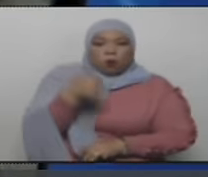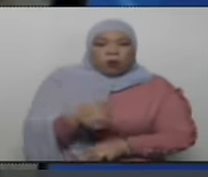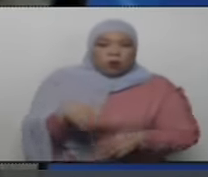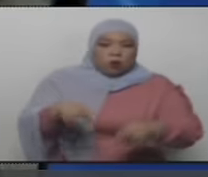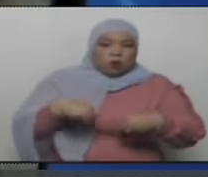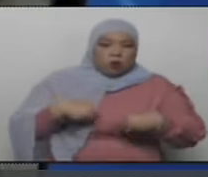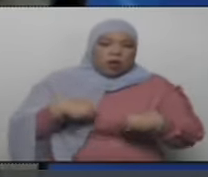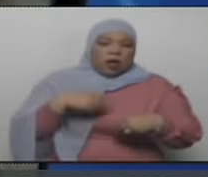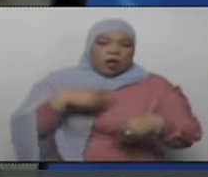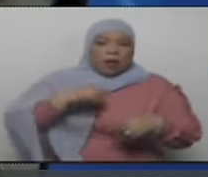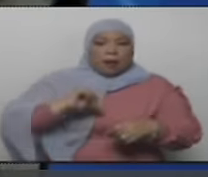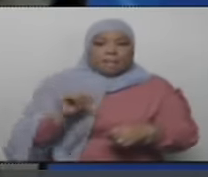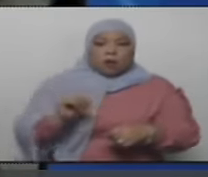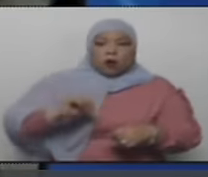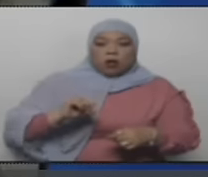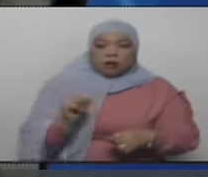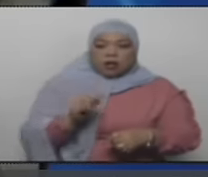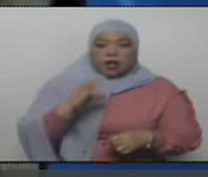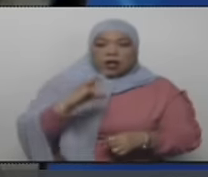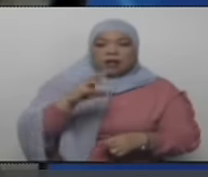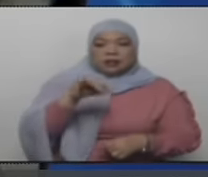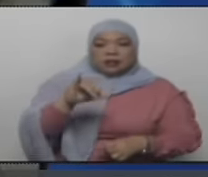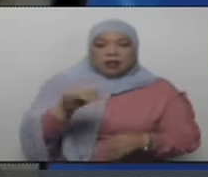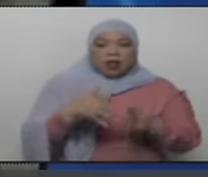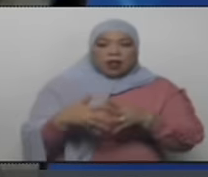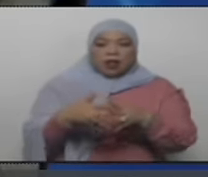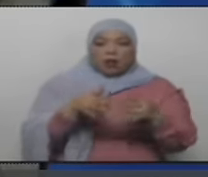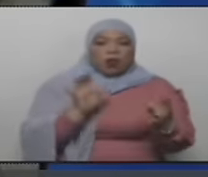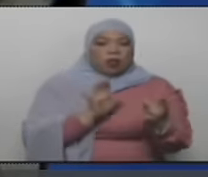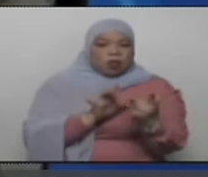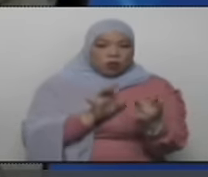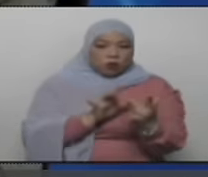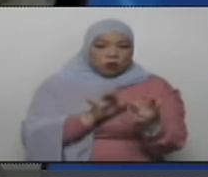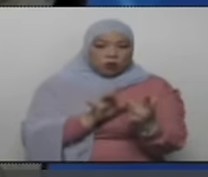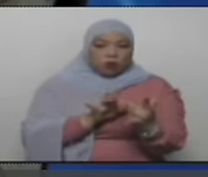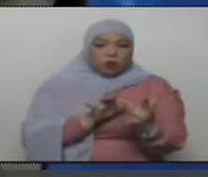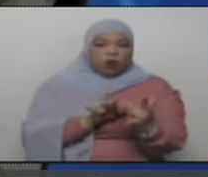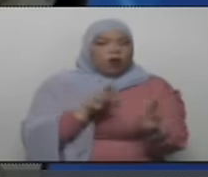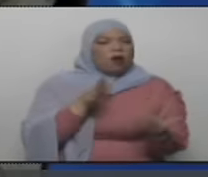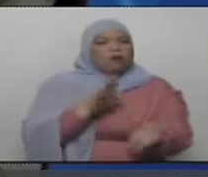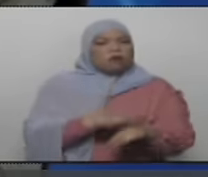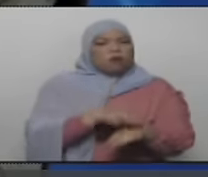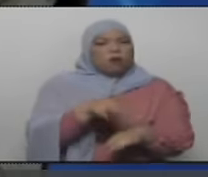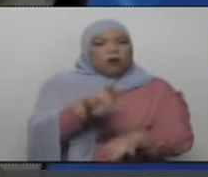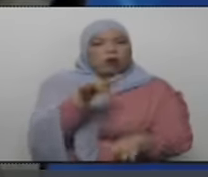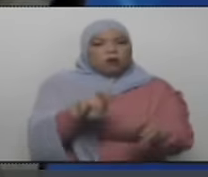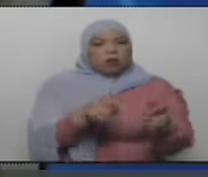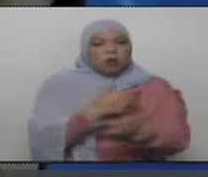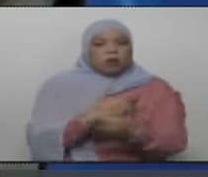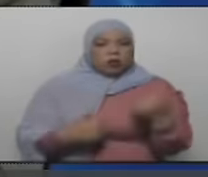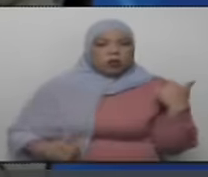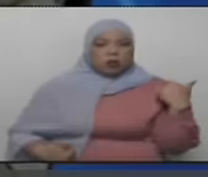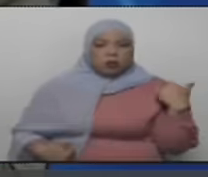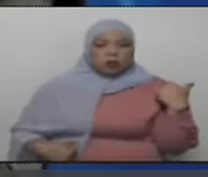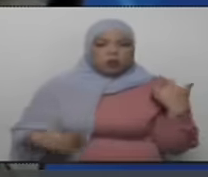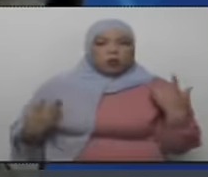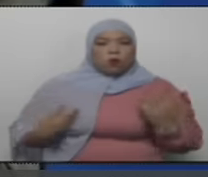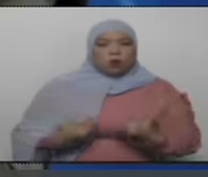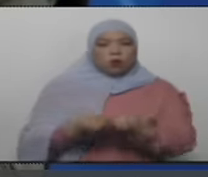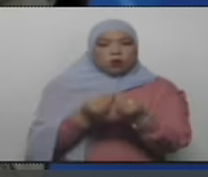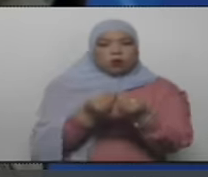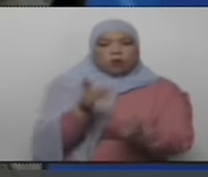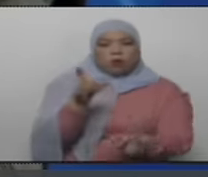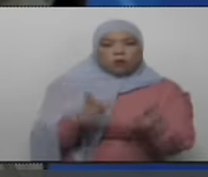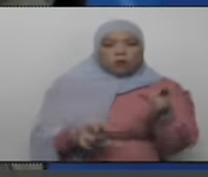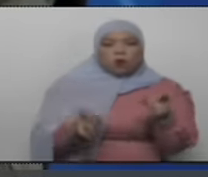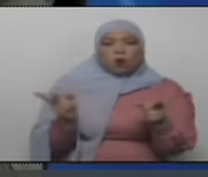la CIA directamente, y reconocen que lo dieron porque el presidente Mossadegh junto a Carlos Delgado